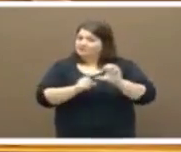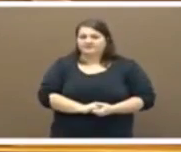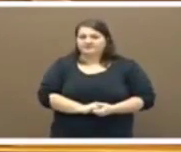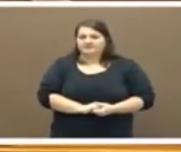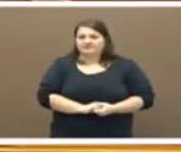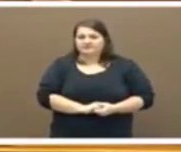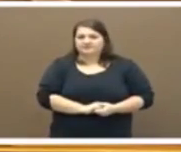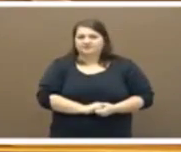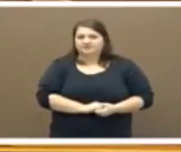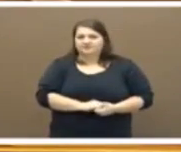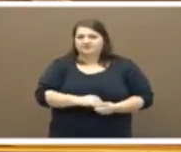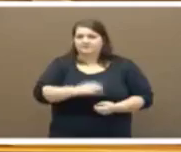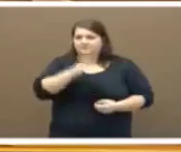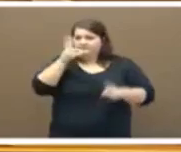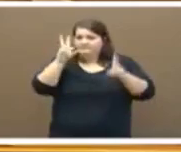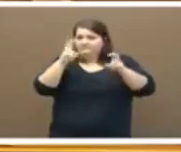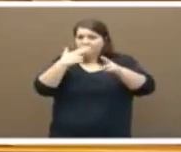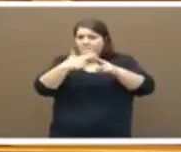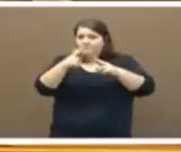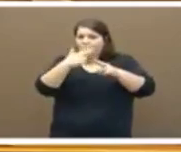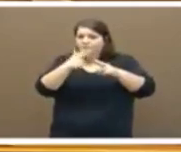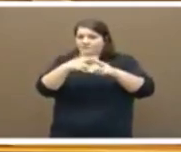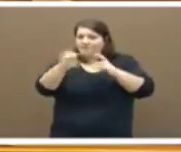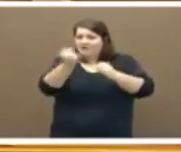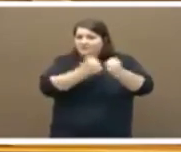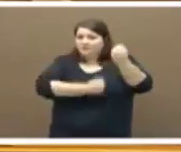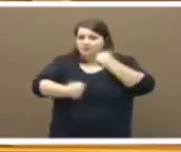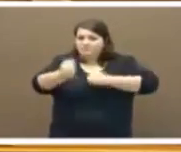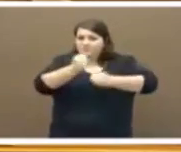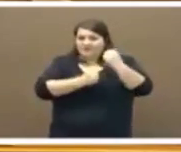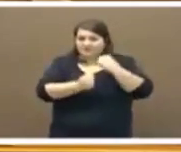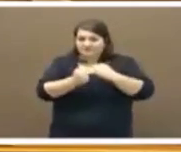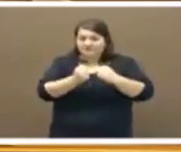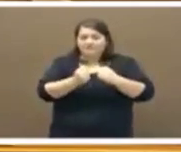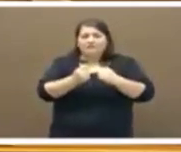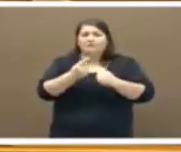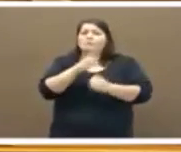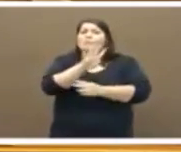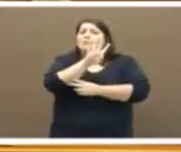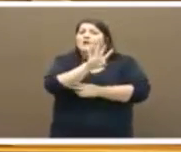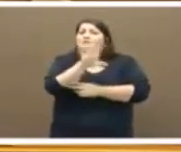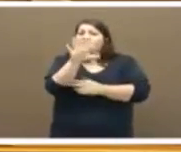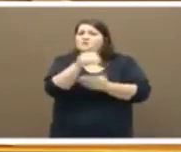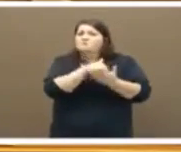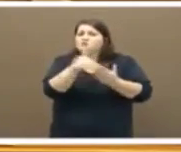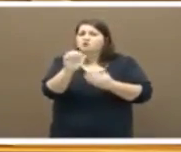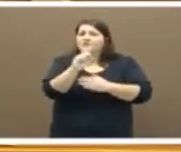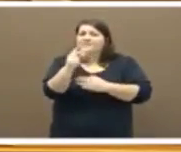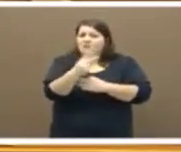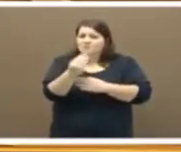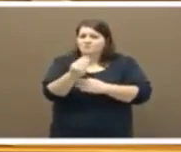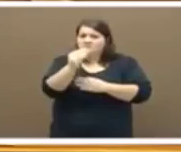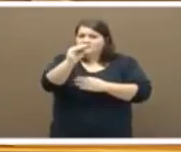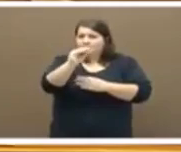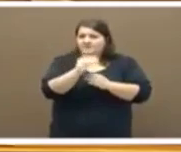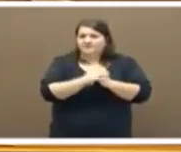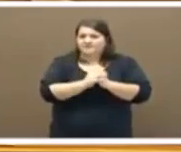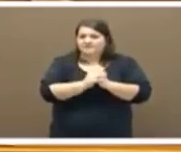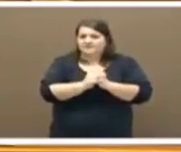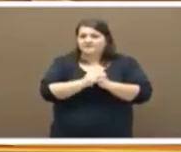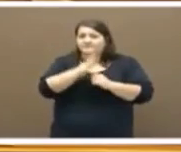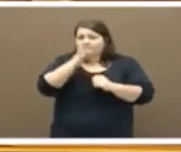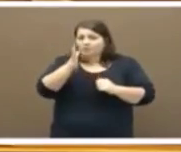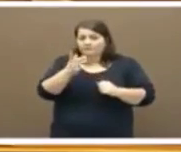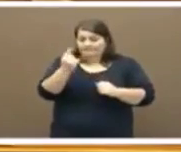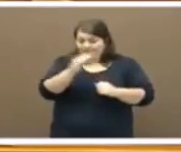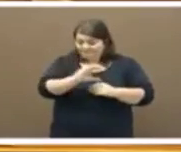extremeños. En cuanto a las políticas económicas, aumentan en 45 millones de euros, se destinan a